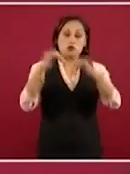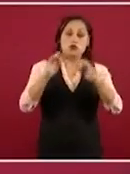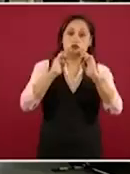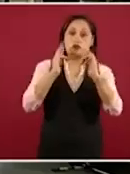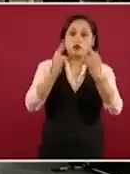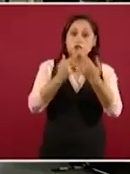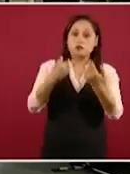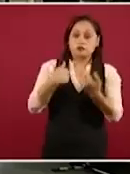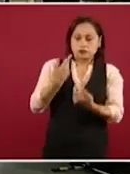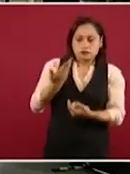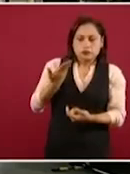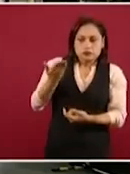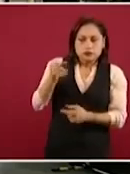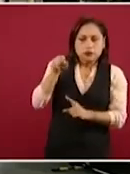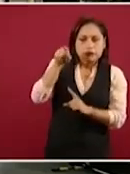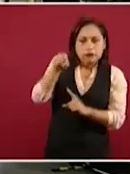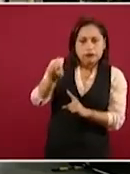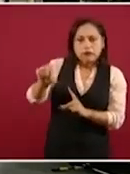periodista que está